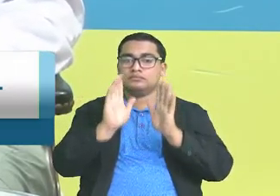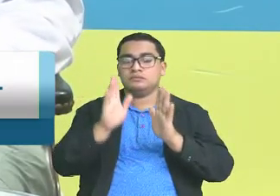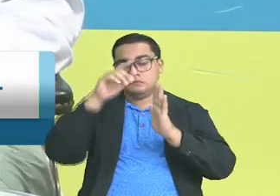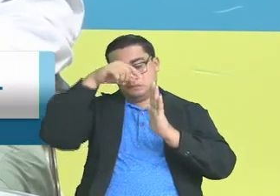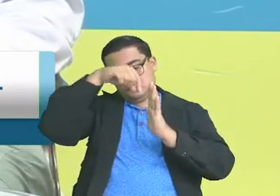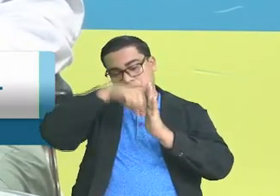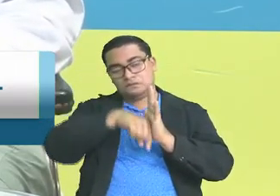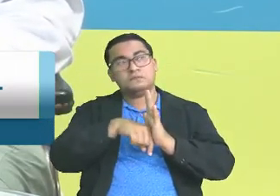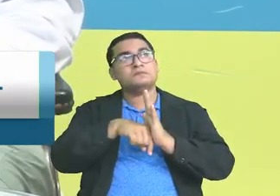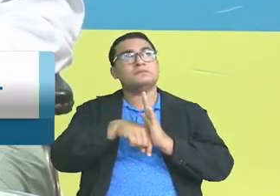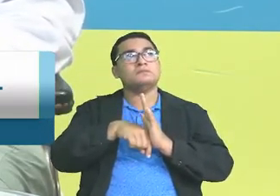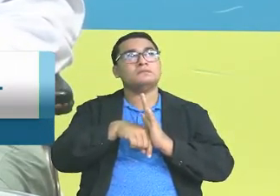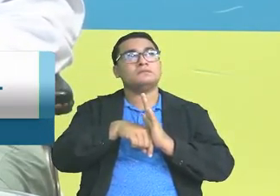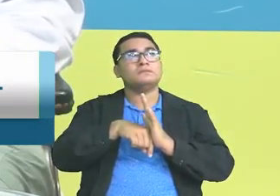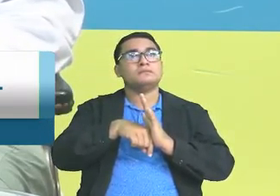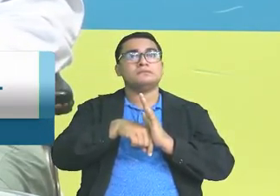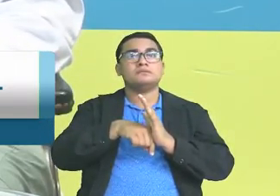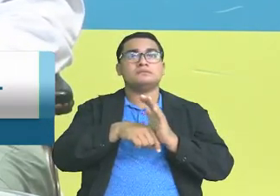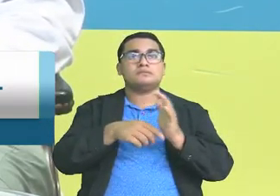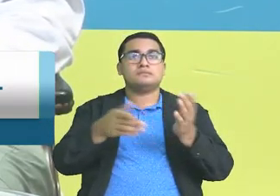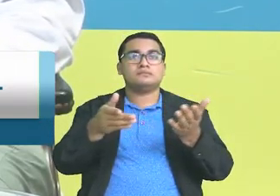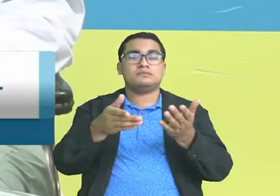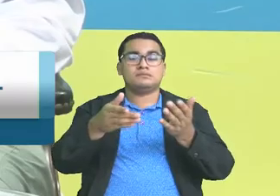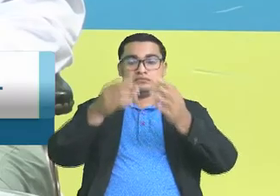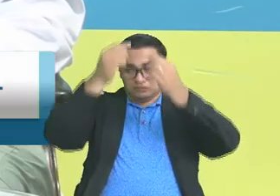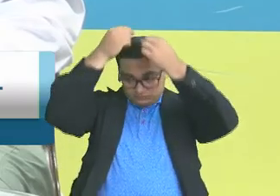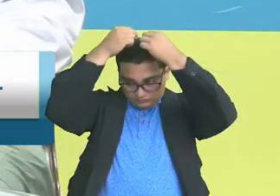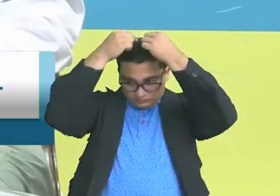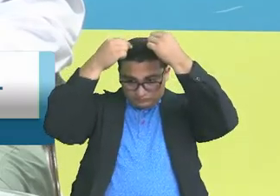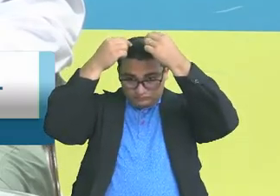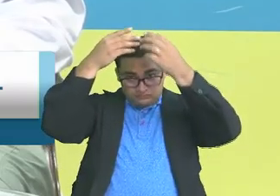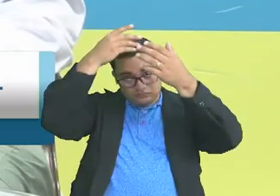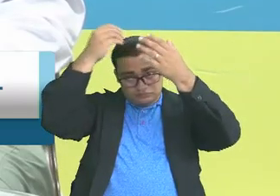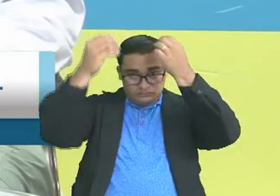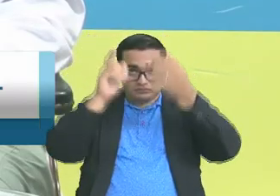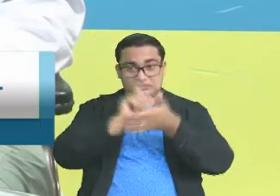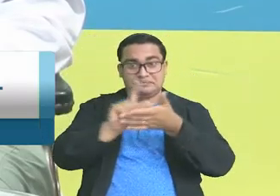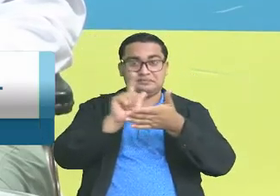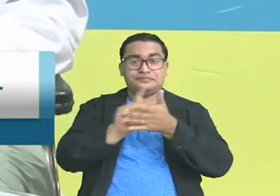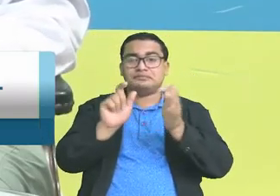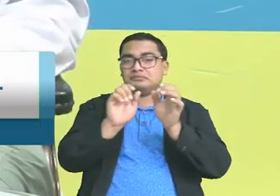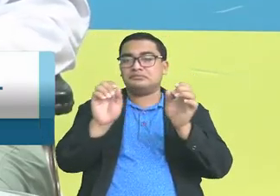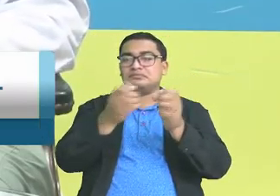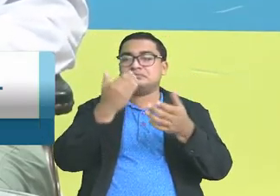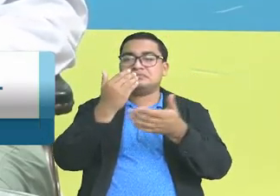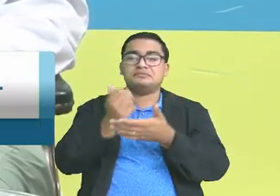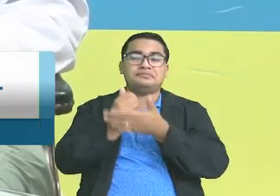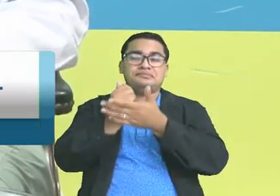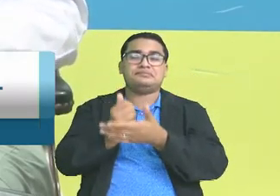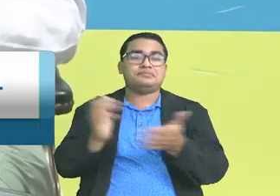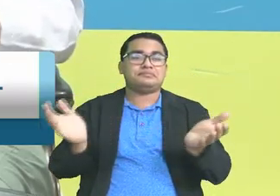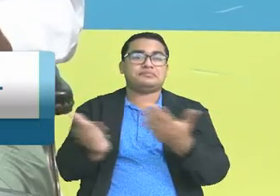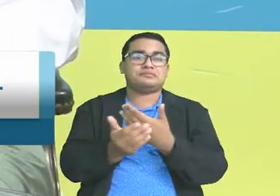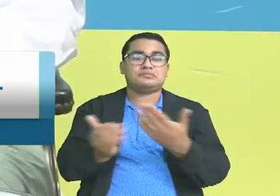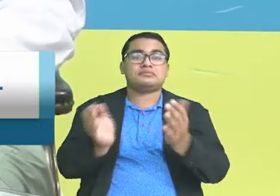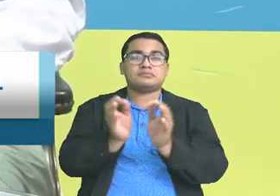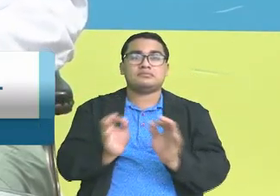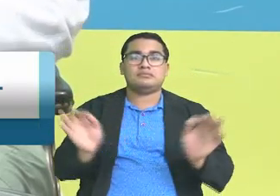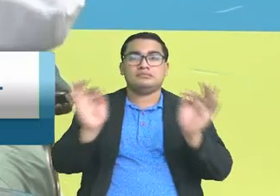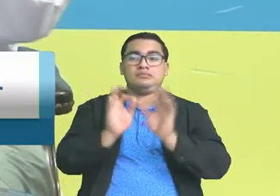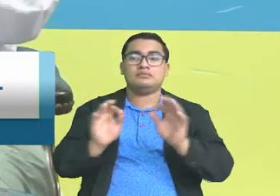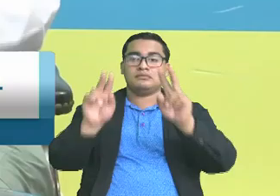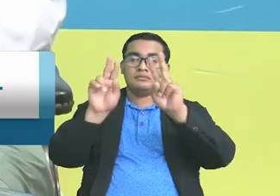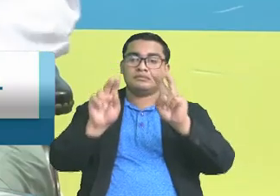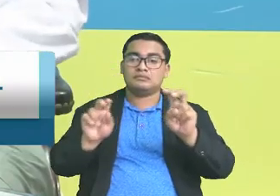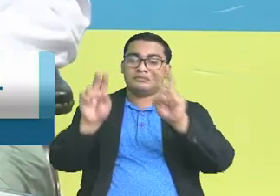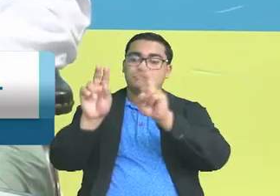profundo, realmente la cirugía no le va a ofrecer mayor beneficio al paciente. Sí. Entonces, por eso es que se deben evaluar varios parámetros.